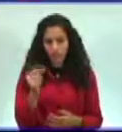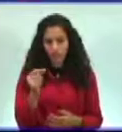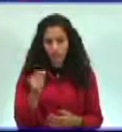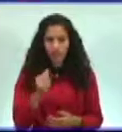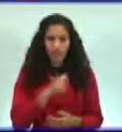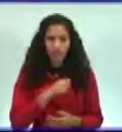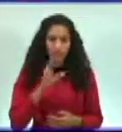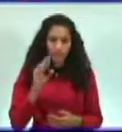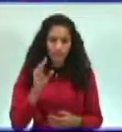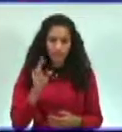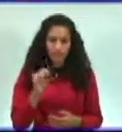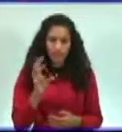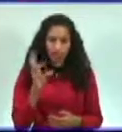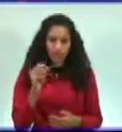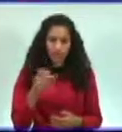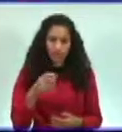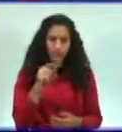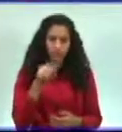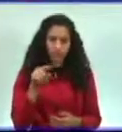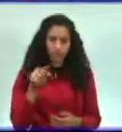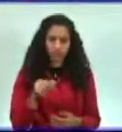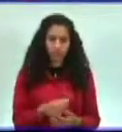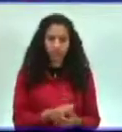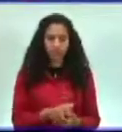formamos las igualdades. A trabajar.